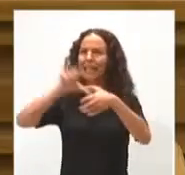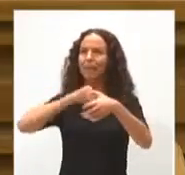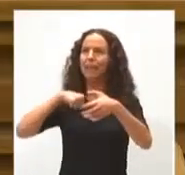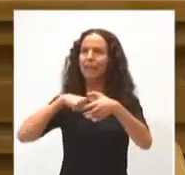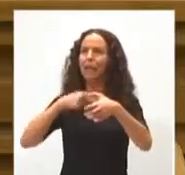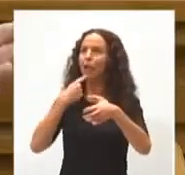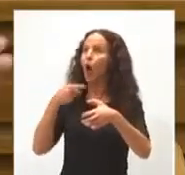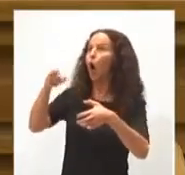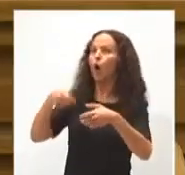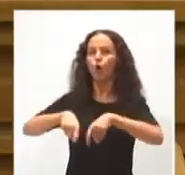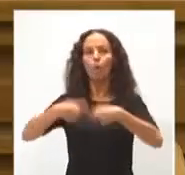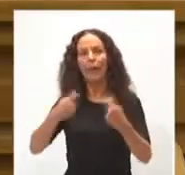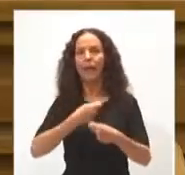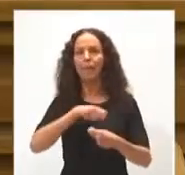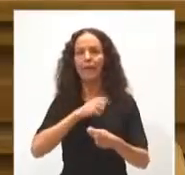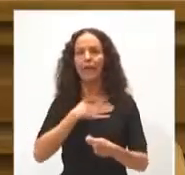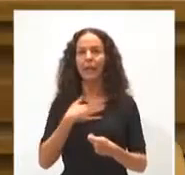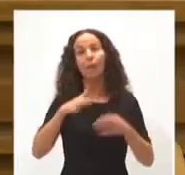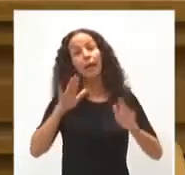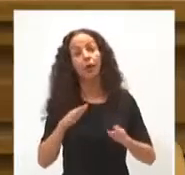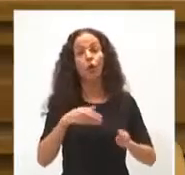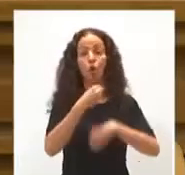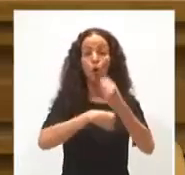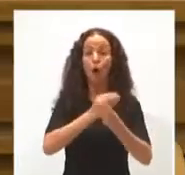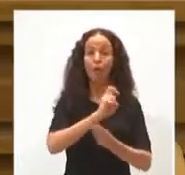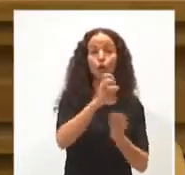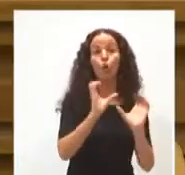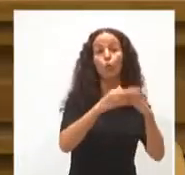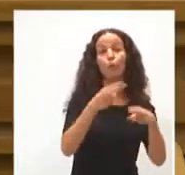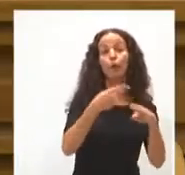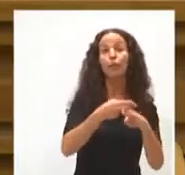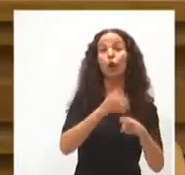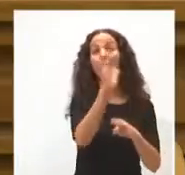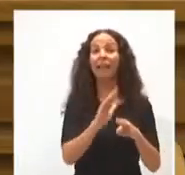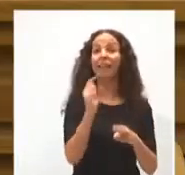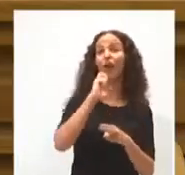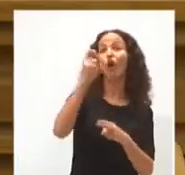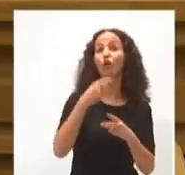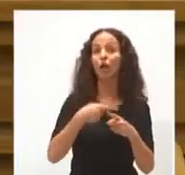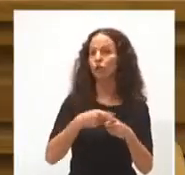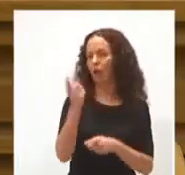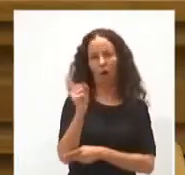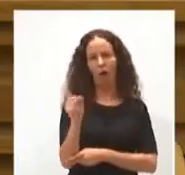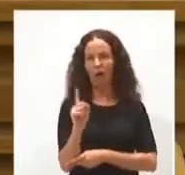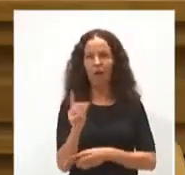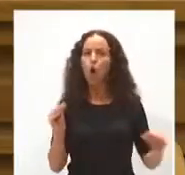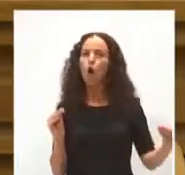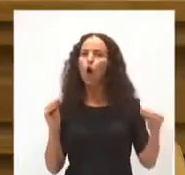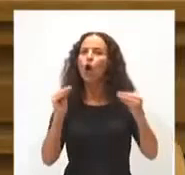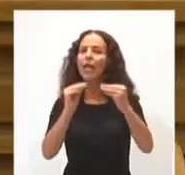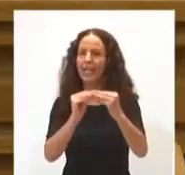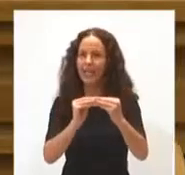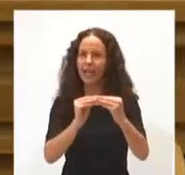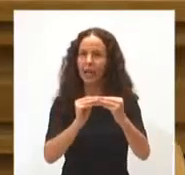españa ahora cuando ya se dicen con otra bandera parece que es lo contrario coherencia señores sobre todo señores del